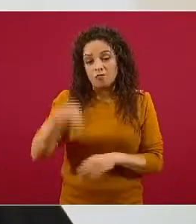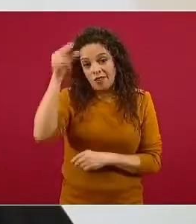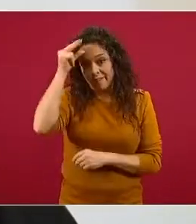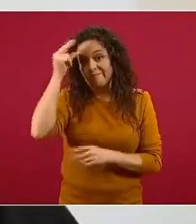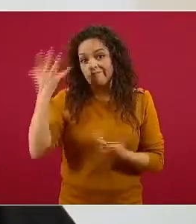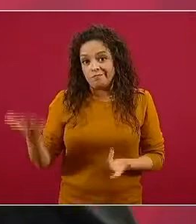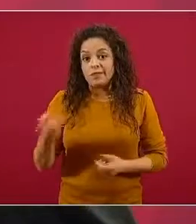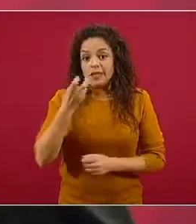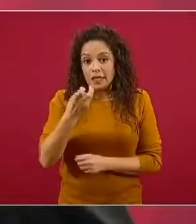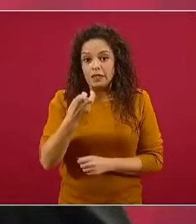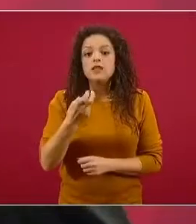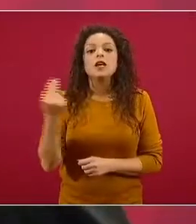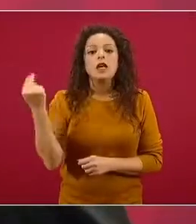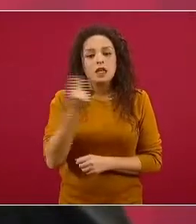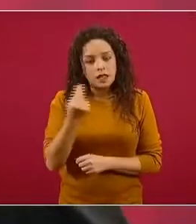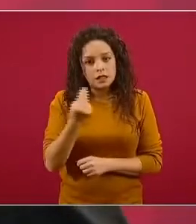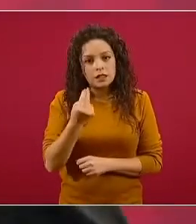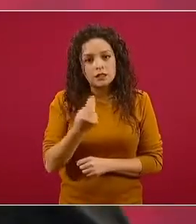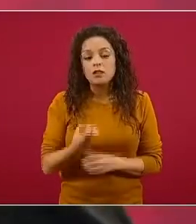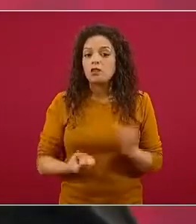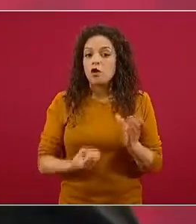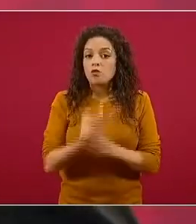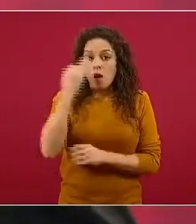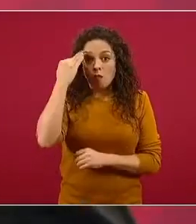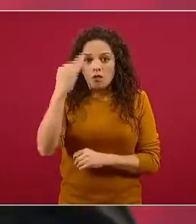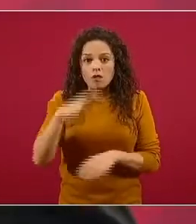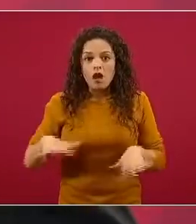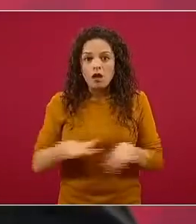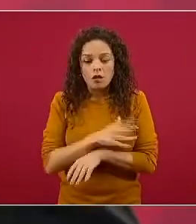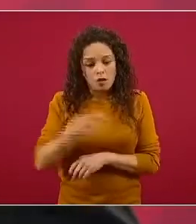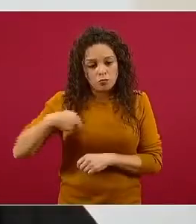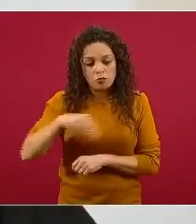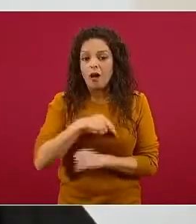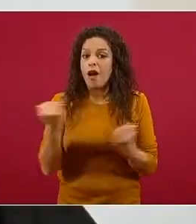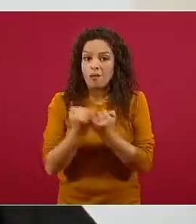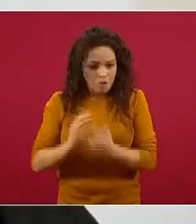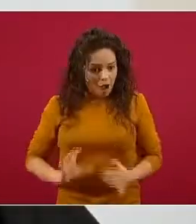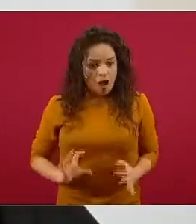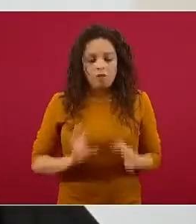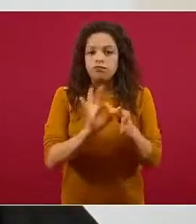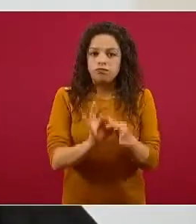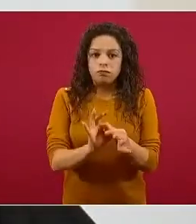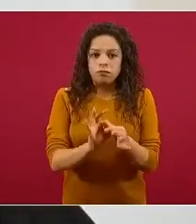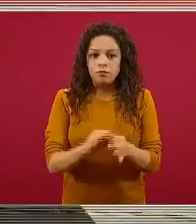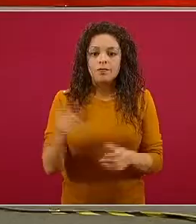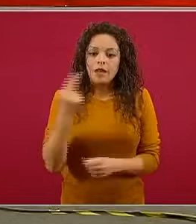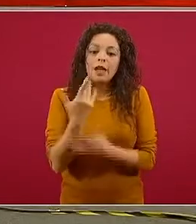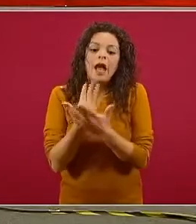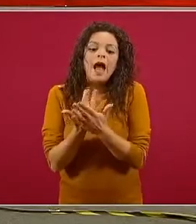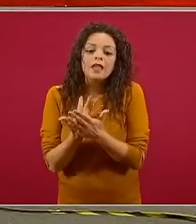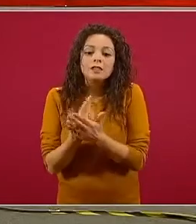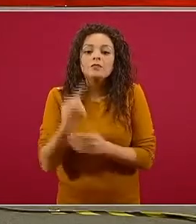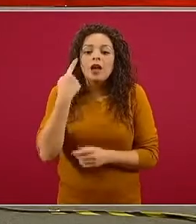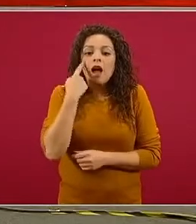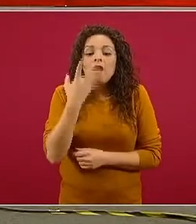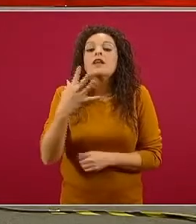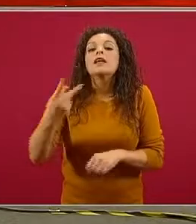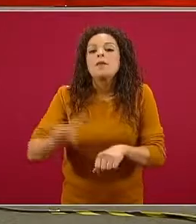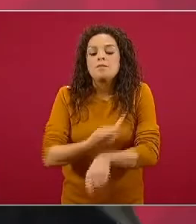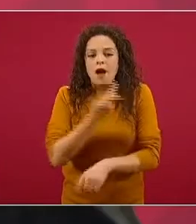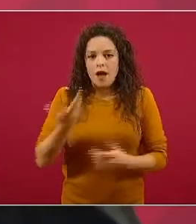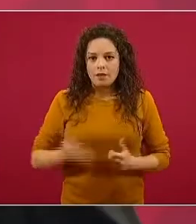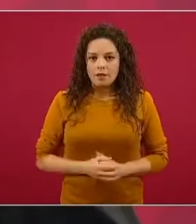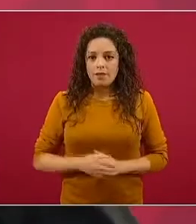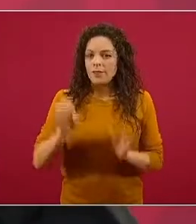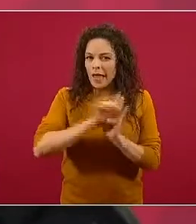nos estamos adaptando a los nuevos tiempos y pues hay que esperar el fin de la película. Les pongo un ejemplo ya